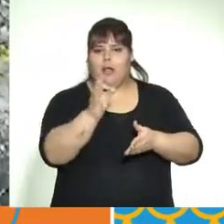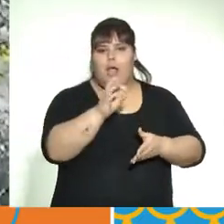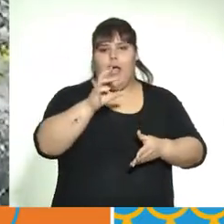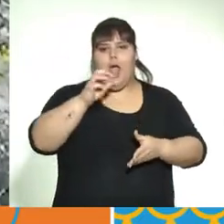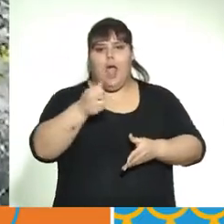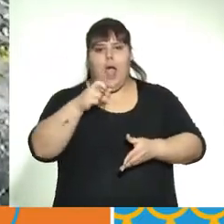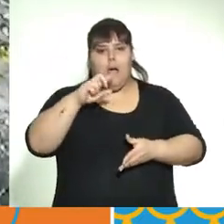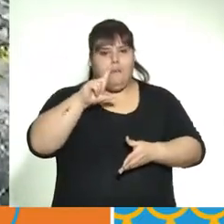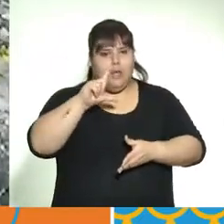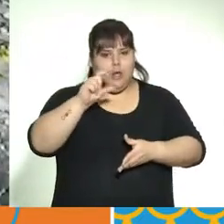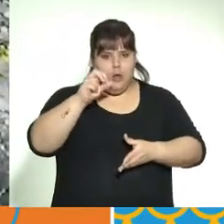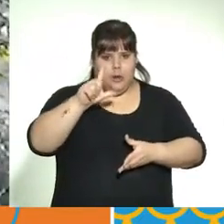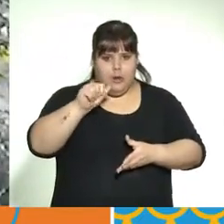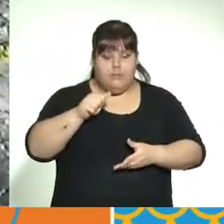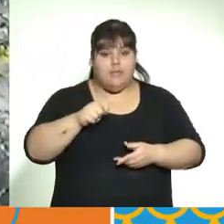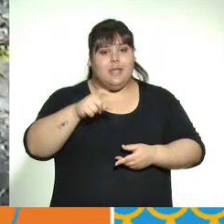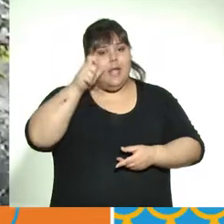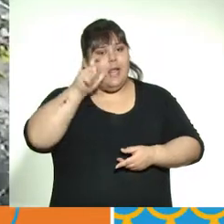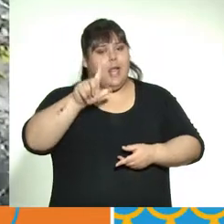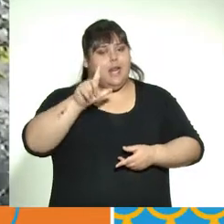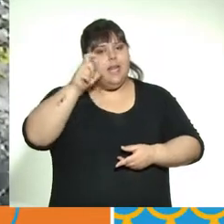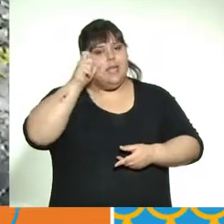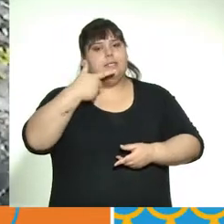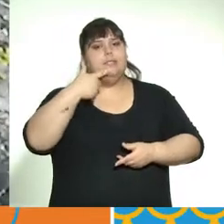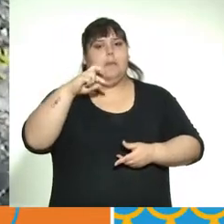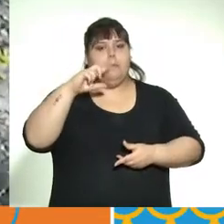apícola, la cooperativa apícola El Espinal,